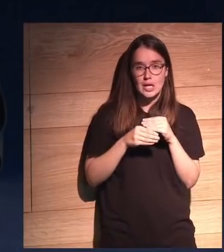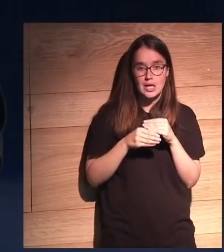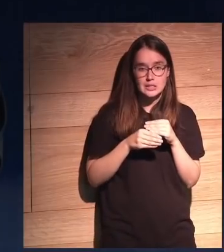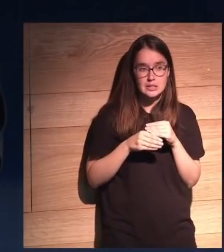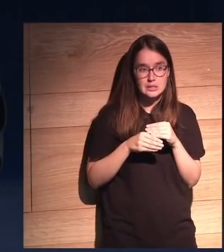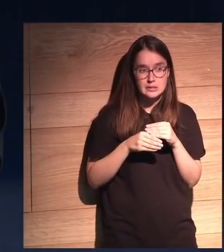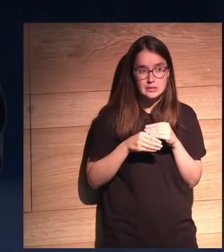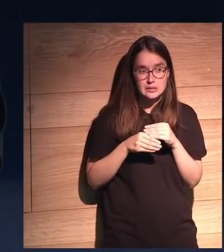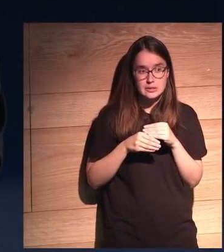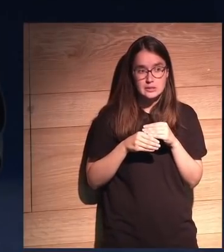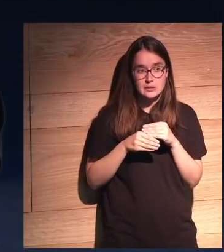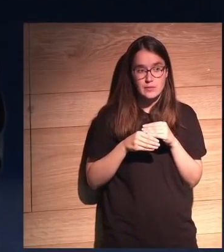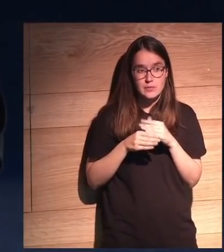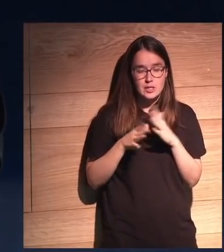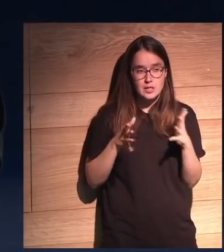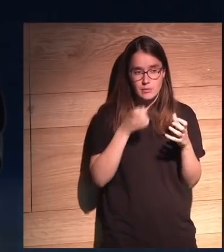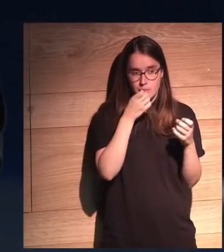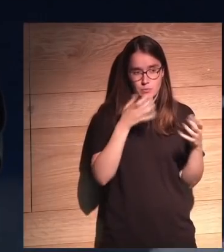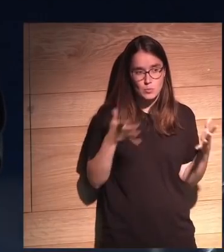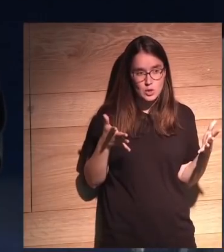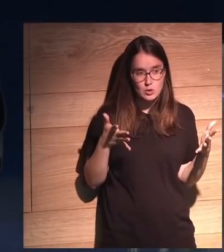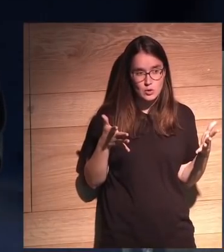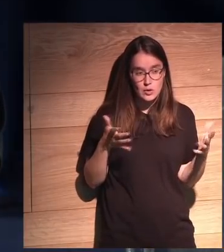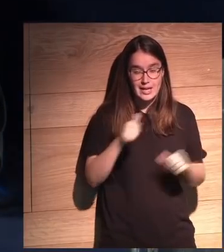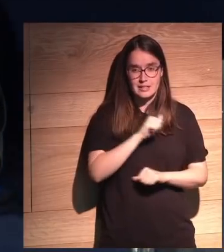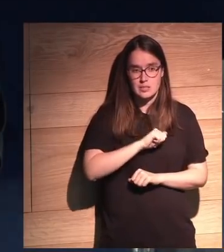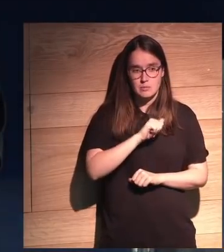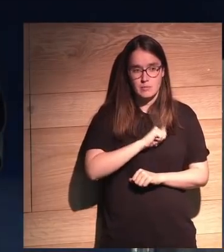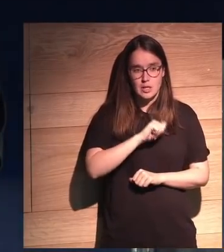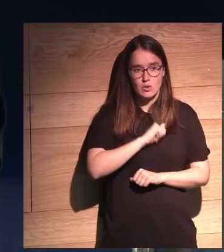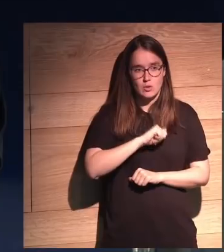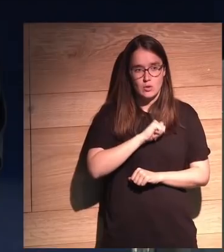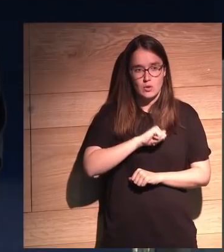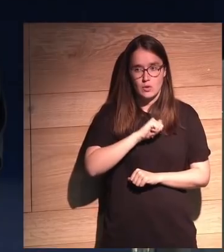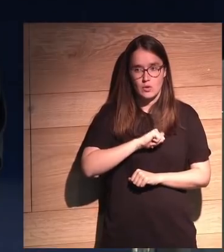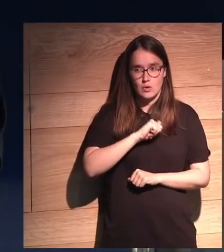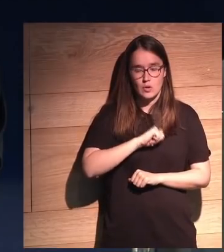alguna cosa. Y espero que